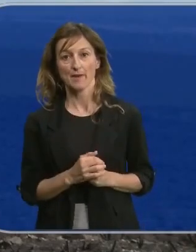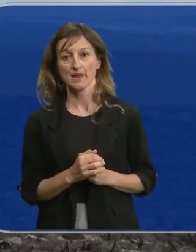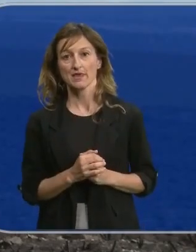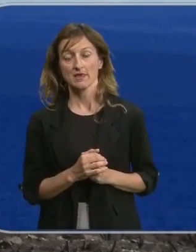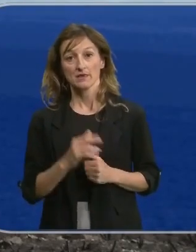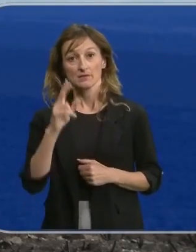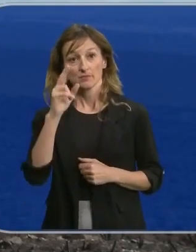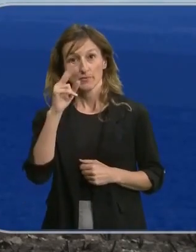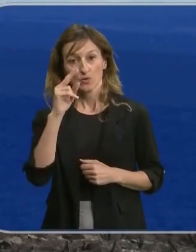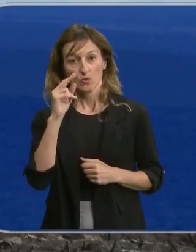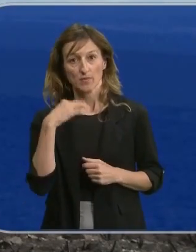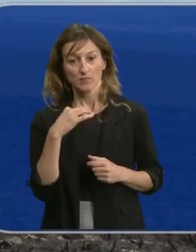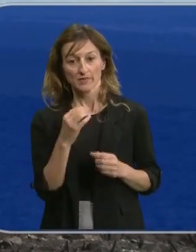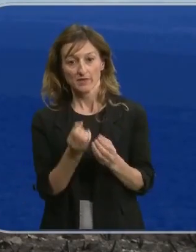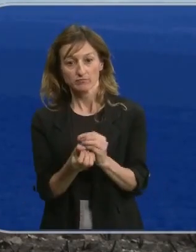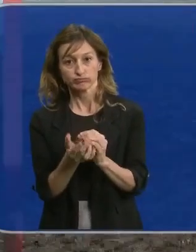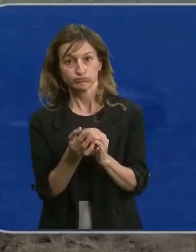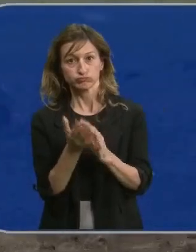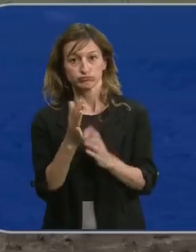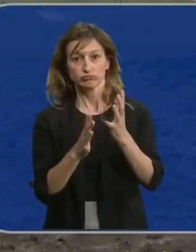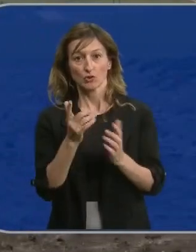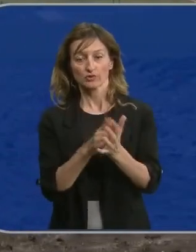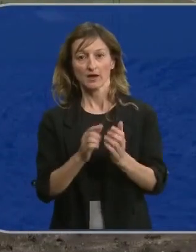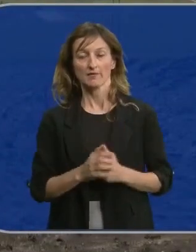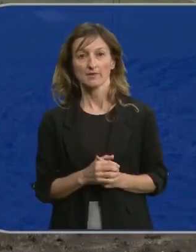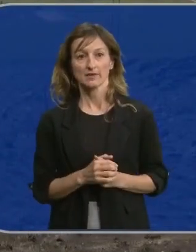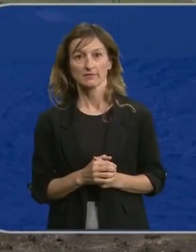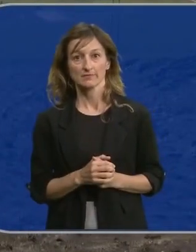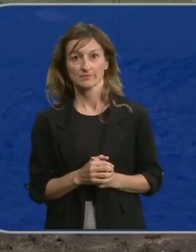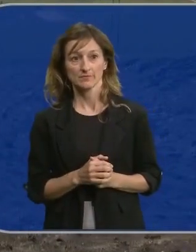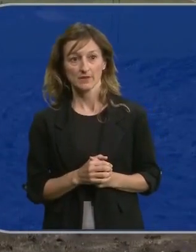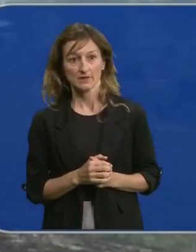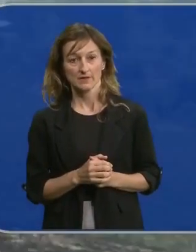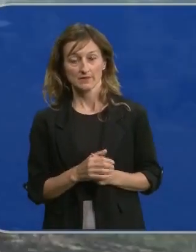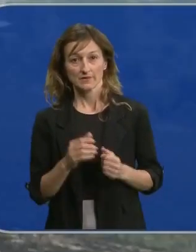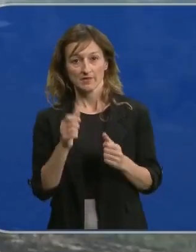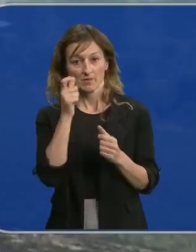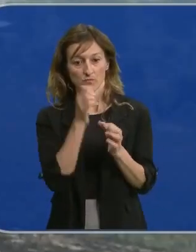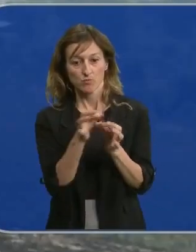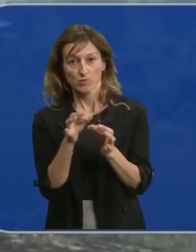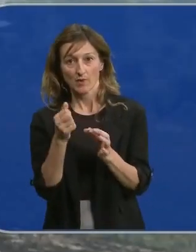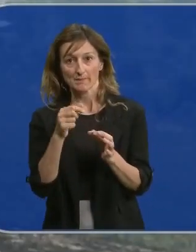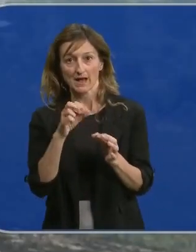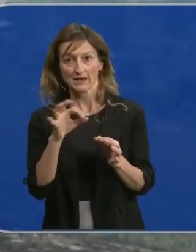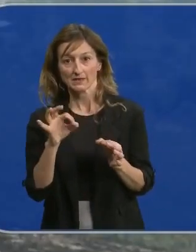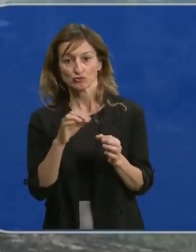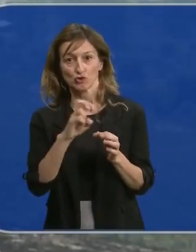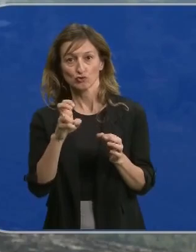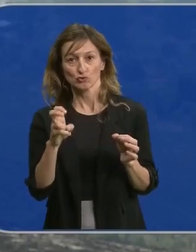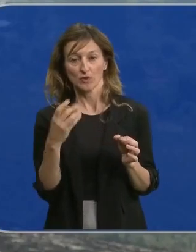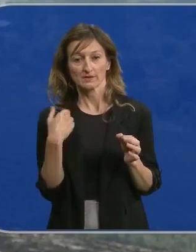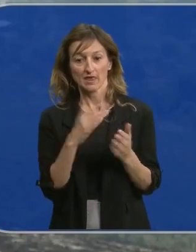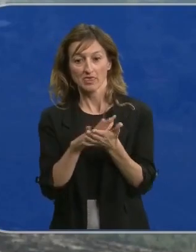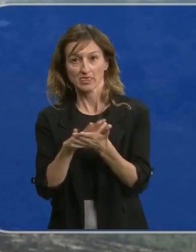siguen preocupando las posibles reactivaciones pero ya están desconfinados tremor de abajo y al magarinos porque el frente que